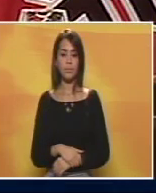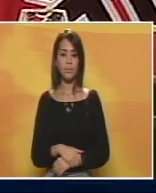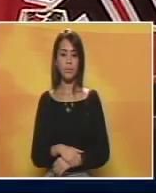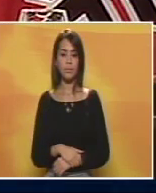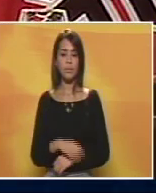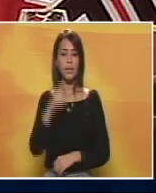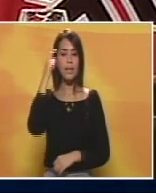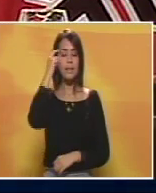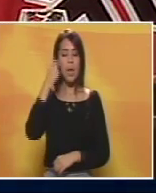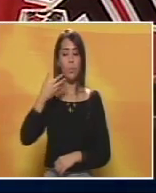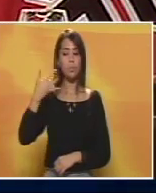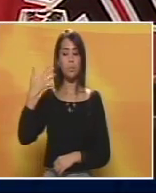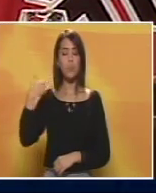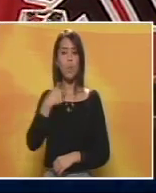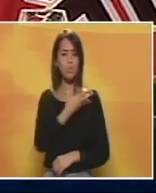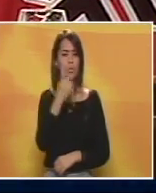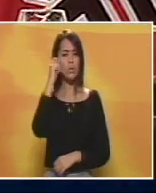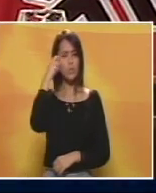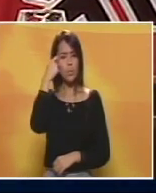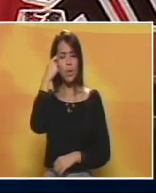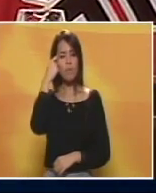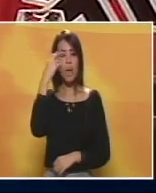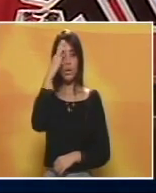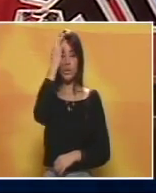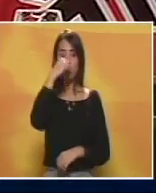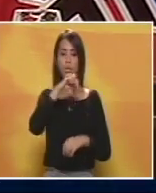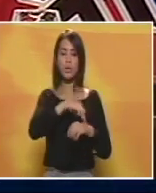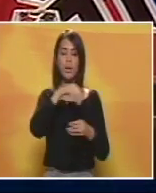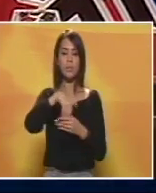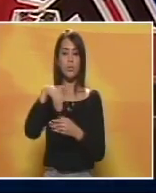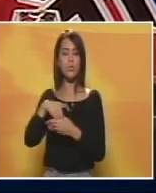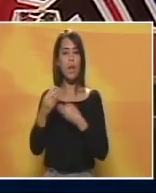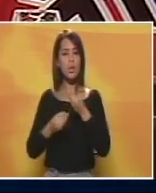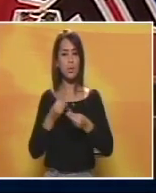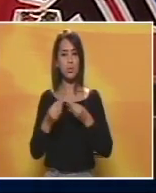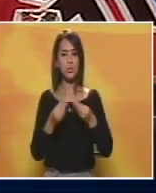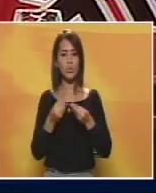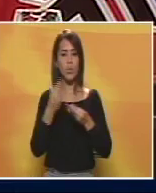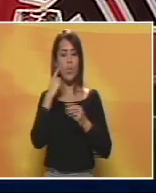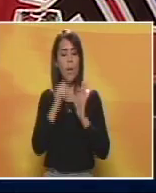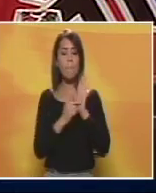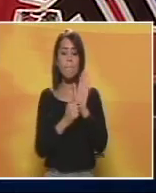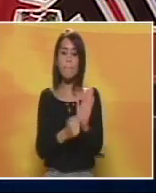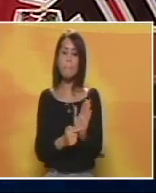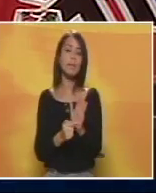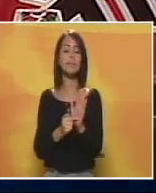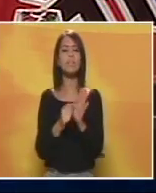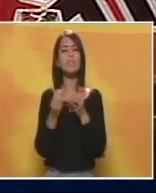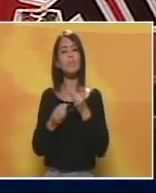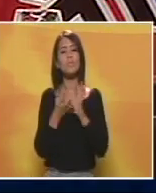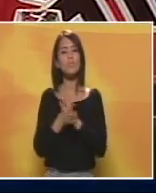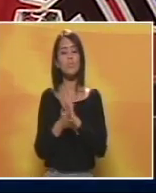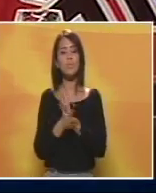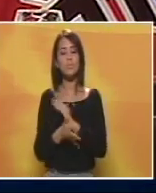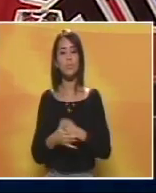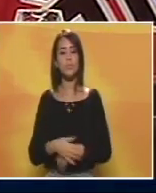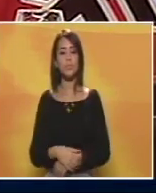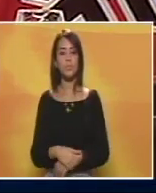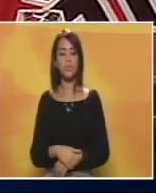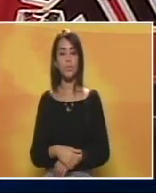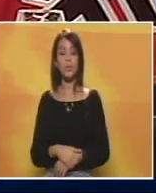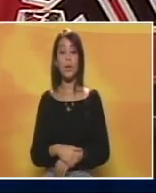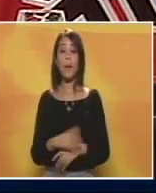En días pasados, como ustedes lo recuerdan, el Consejo Nacional Electoral hizo una presentación de lo que ha sido